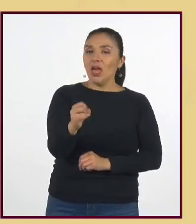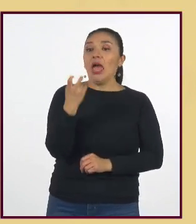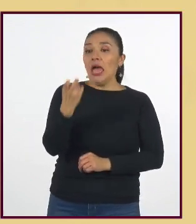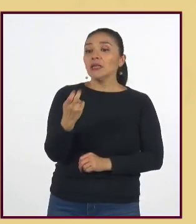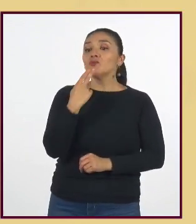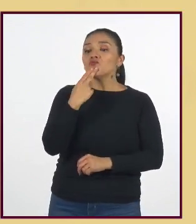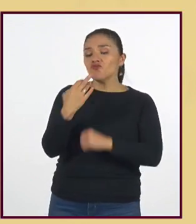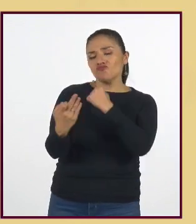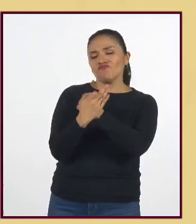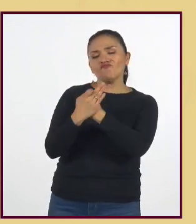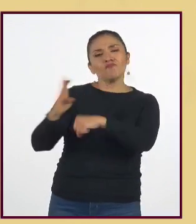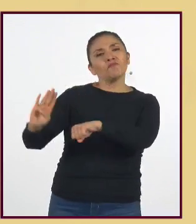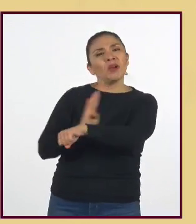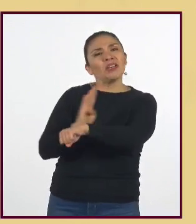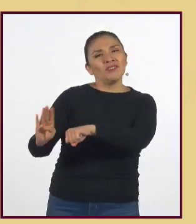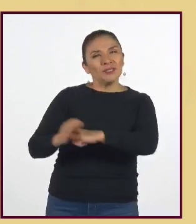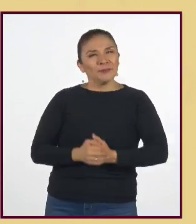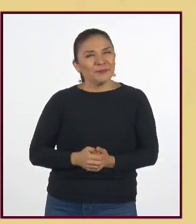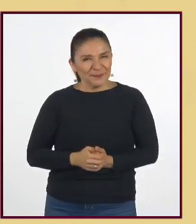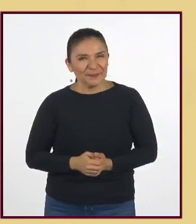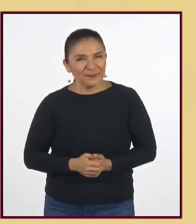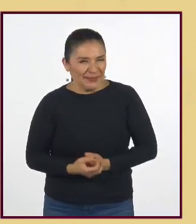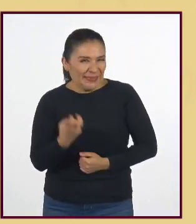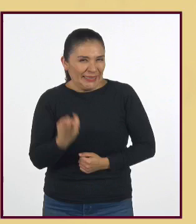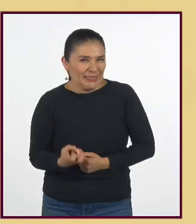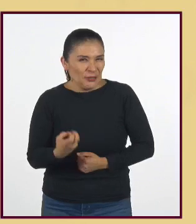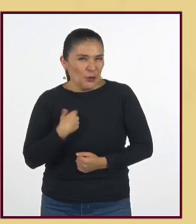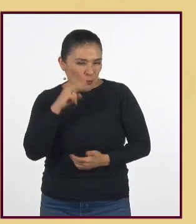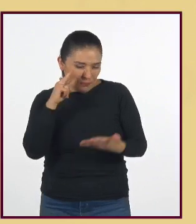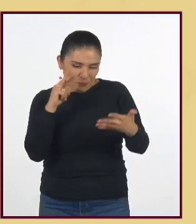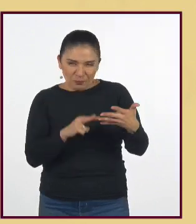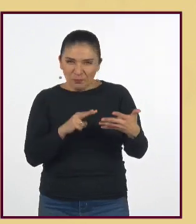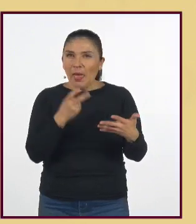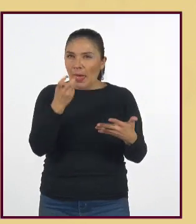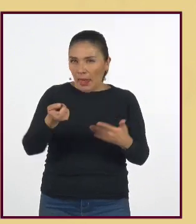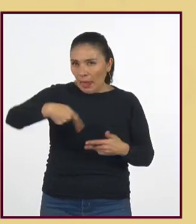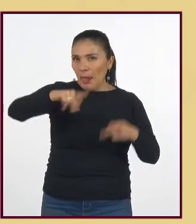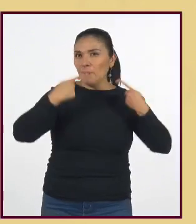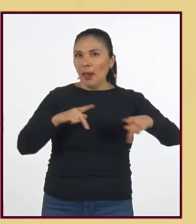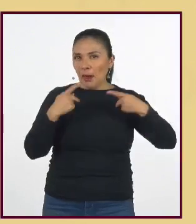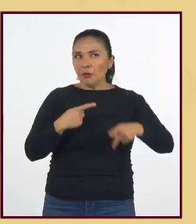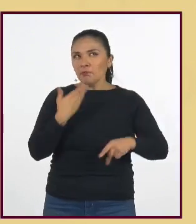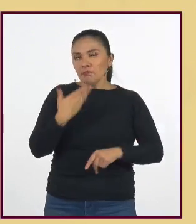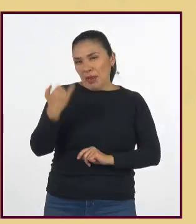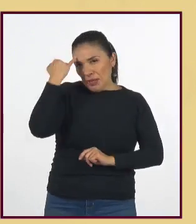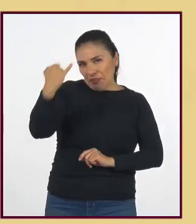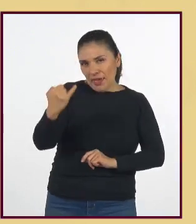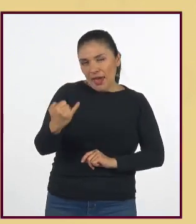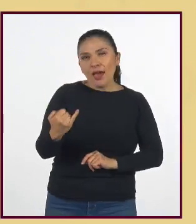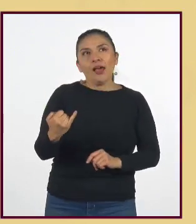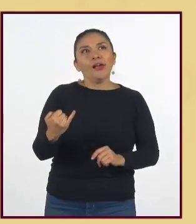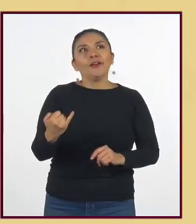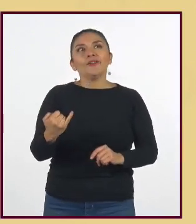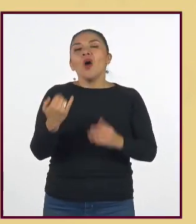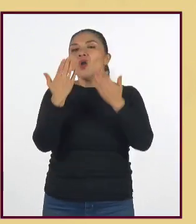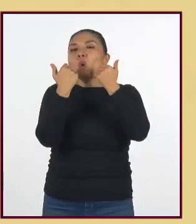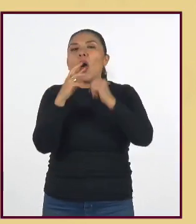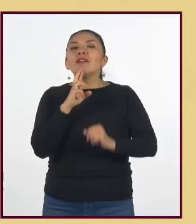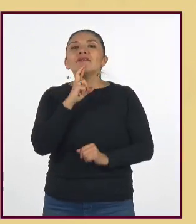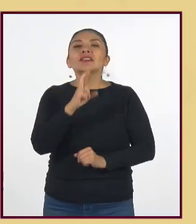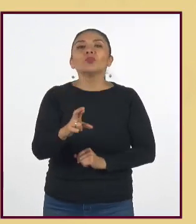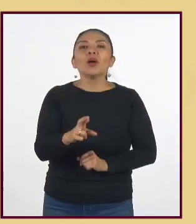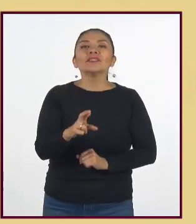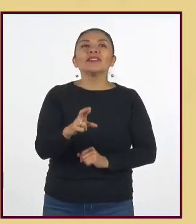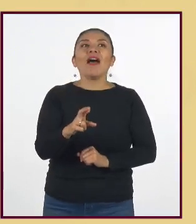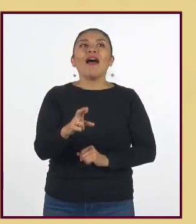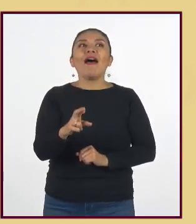que riesgos. Entonces, me parece que en este punto estamos bastante bien, ¿no? No estamos en la respuesta que